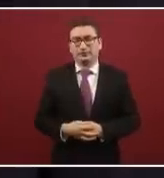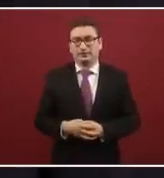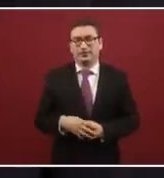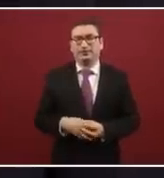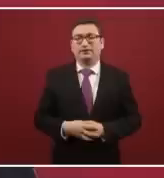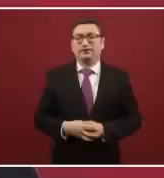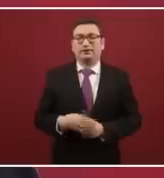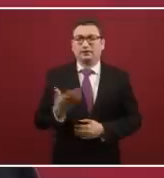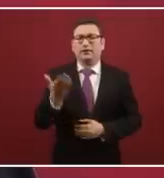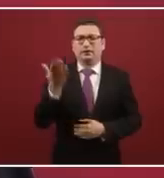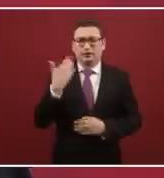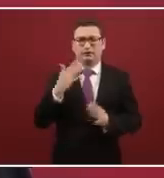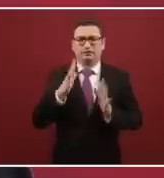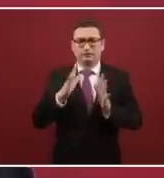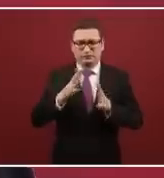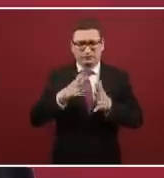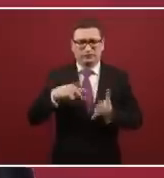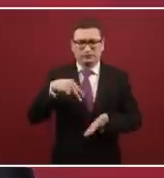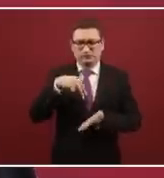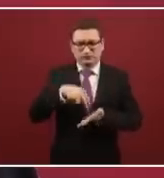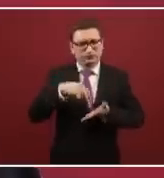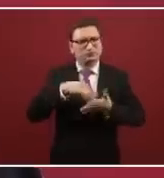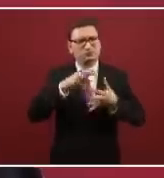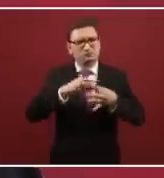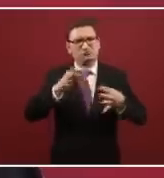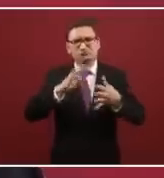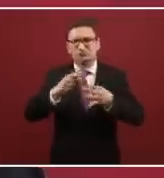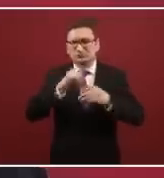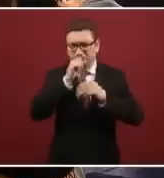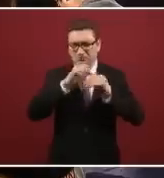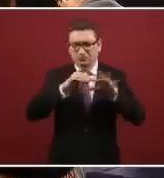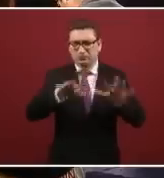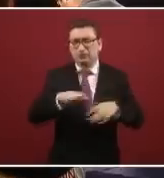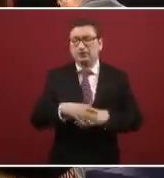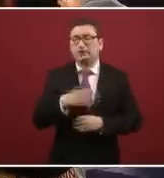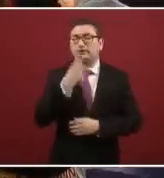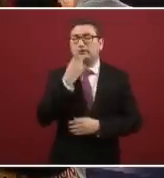anteriores conferencias, de que